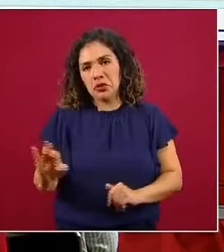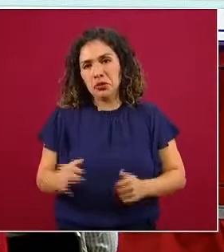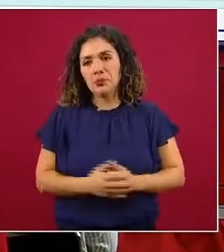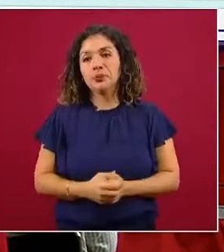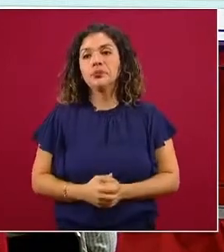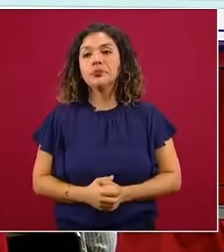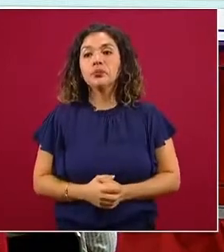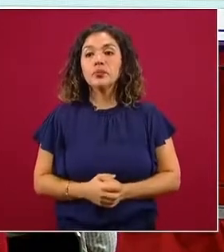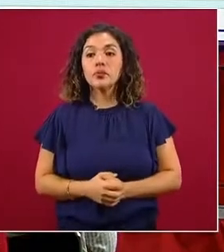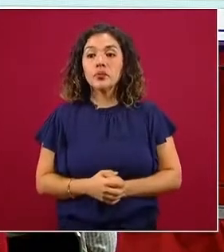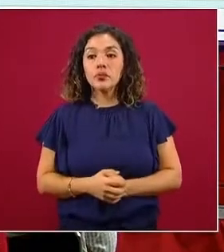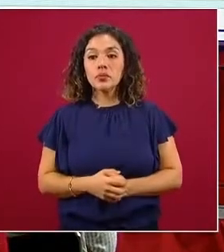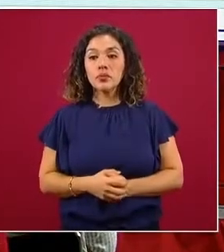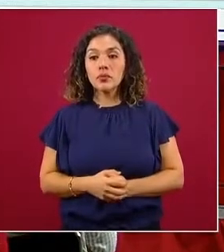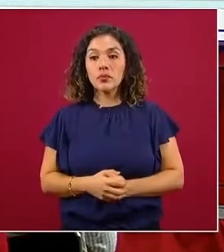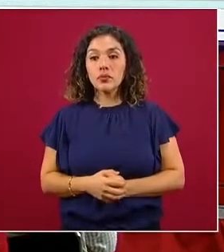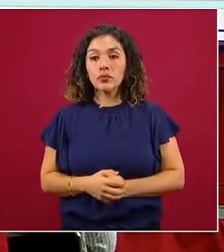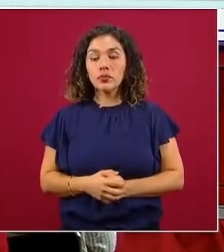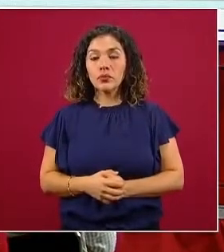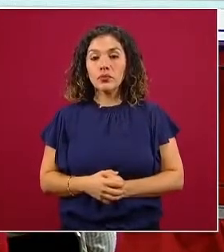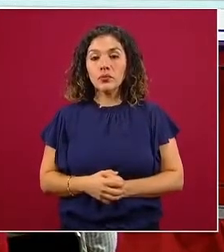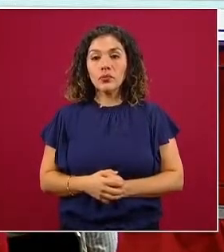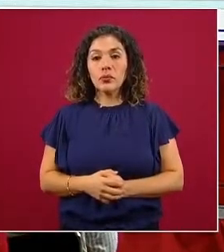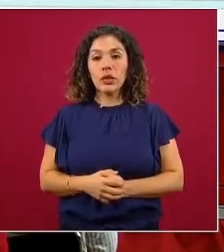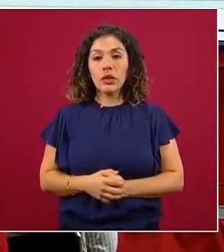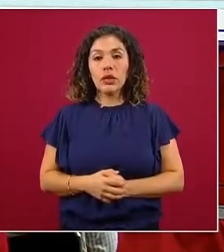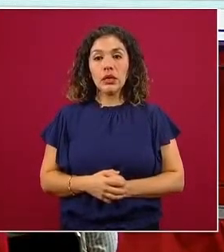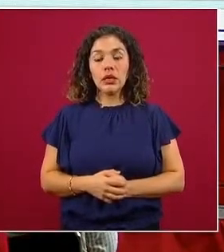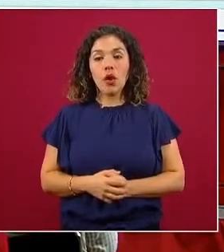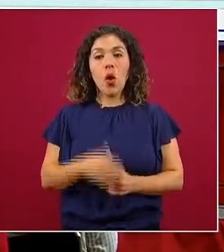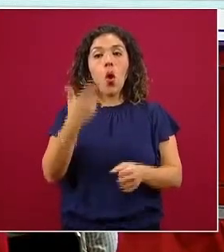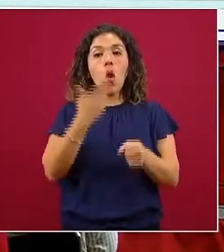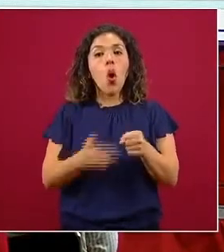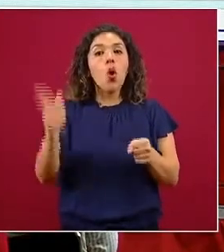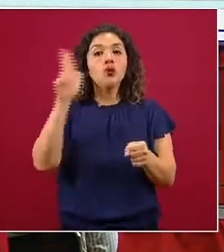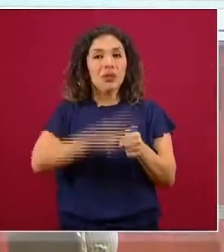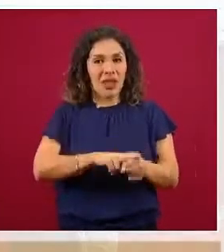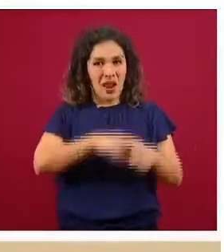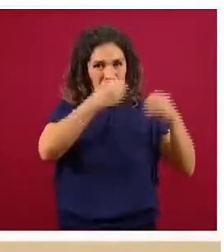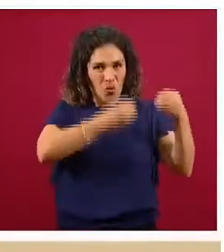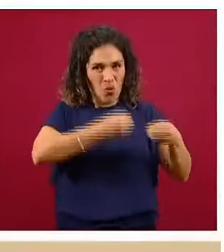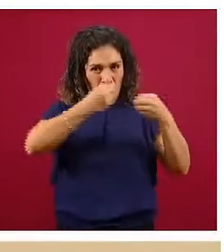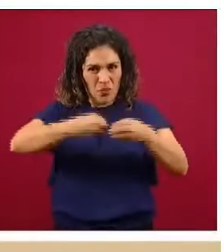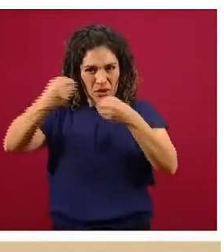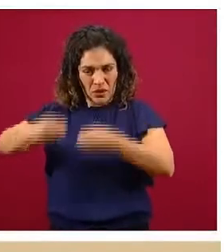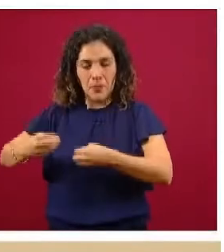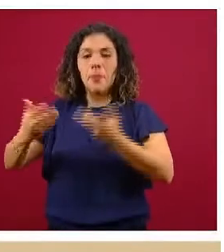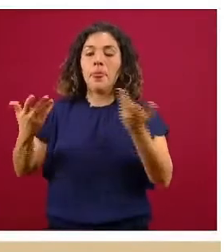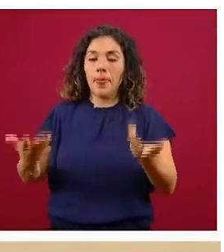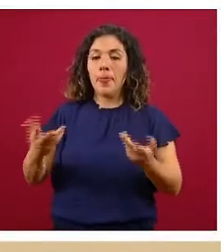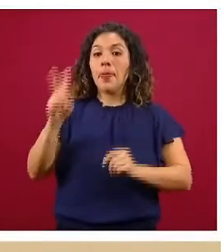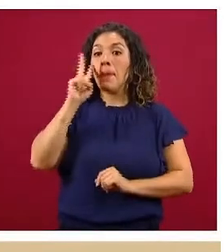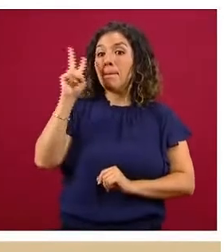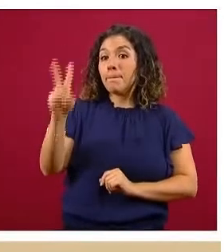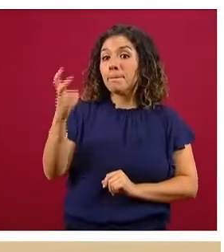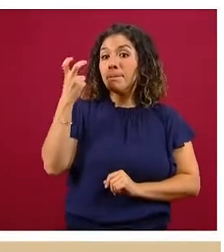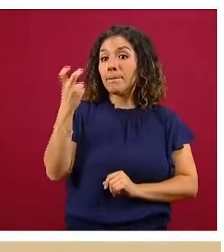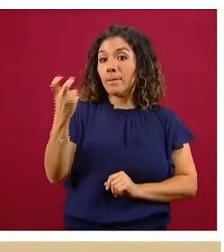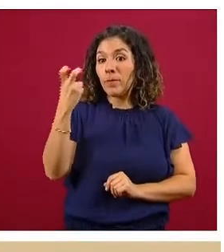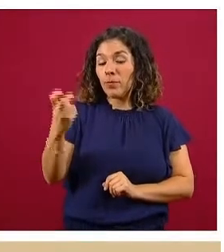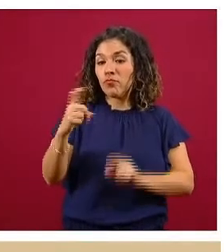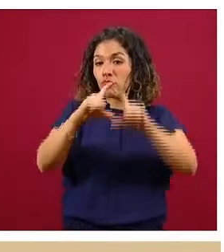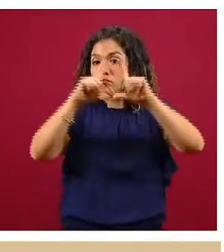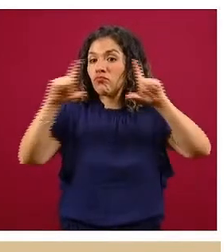Veamos la siguiente diapositiva. La ocupación hospitalaria. En esta diapositiva específicamente